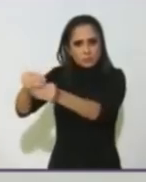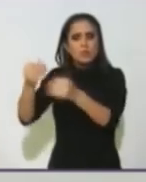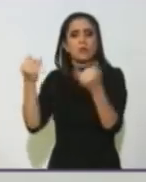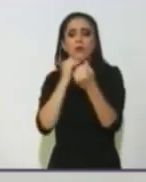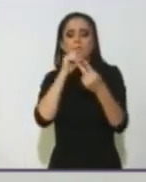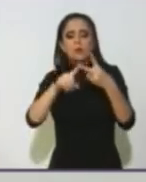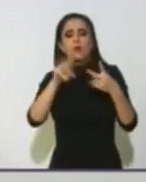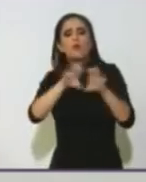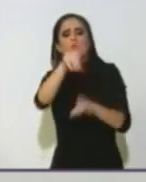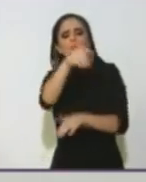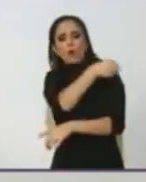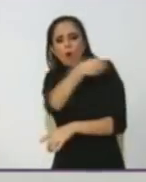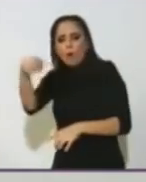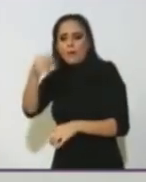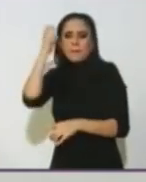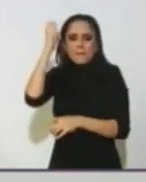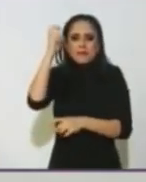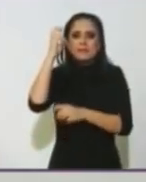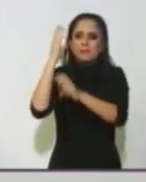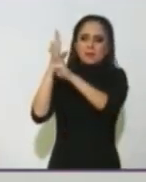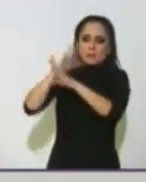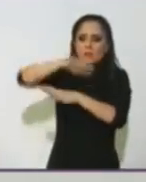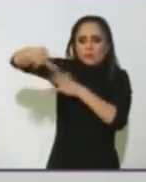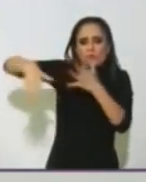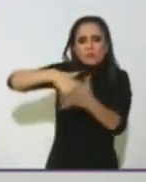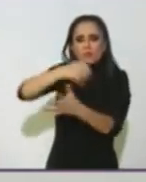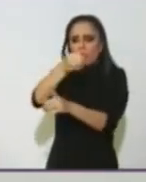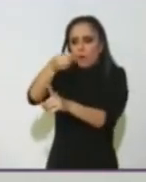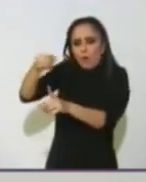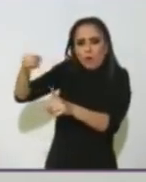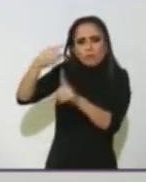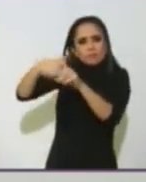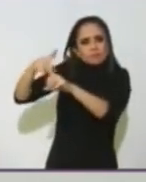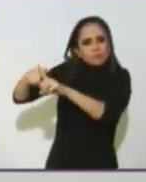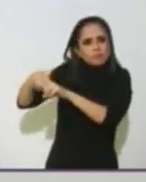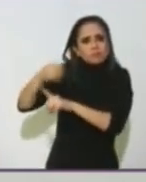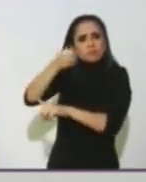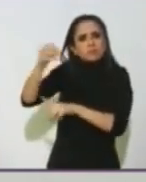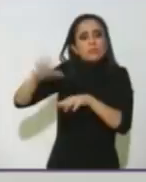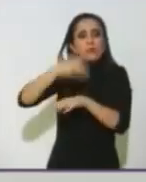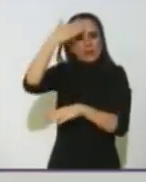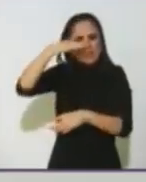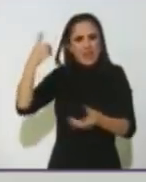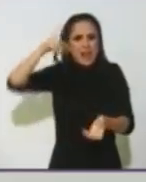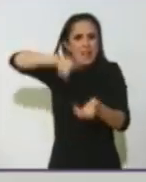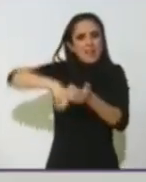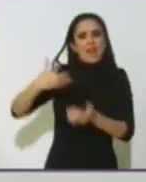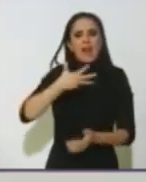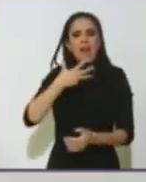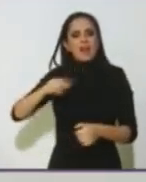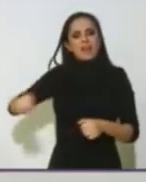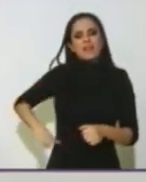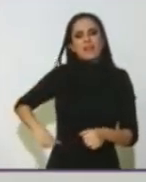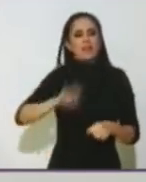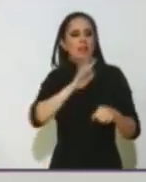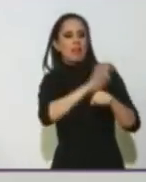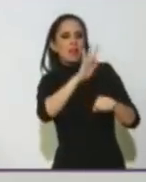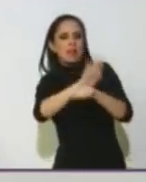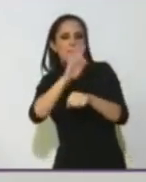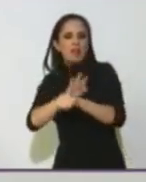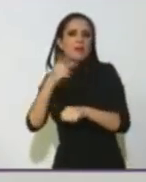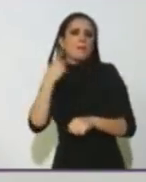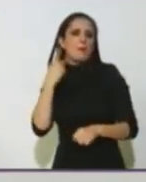un transporte público que está cargado en más de alguna ocasión de un conjunto de intereses que tienen que ver con los